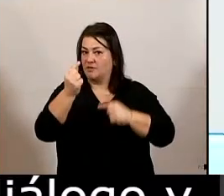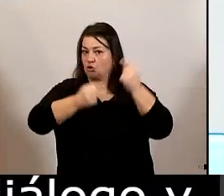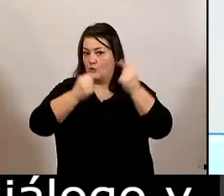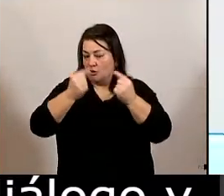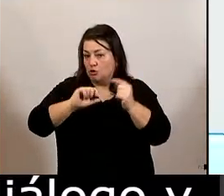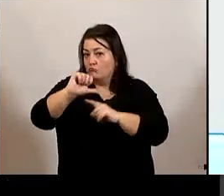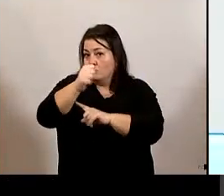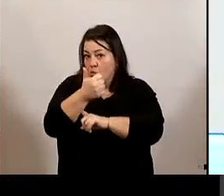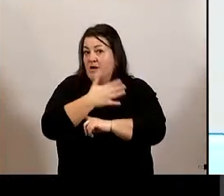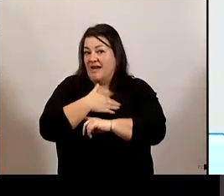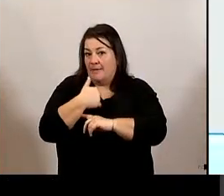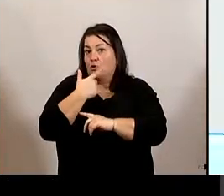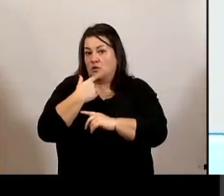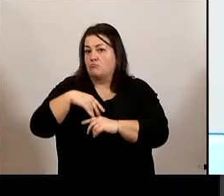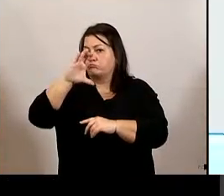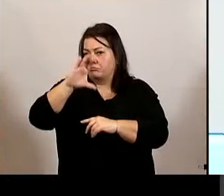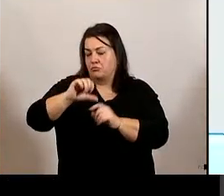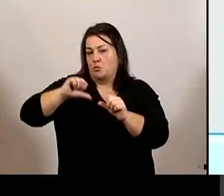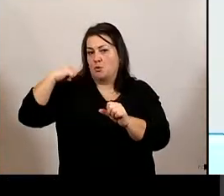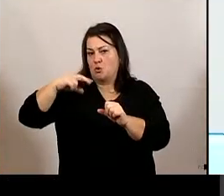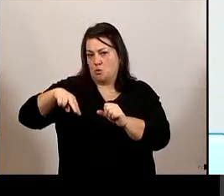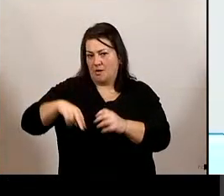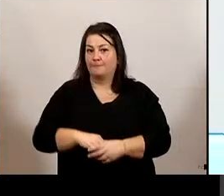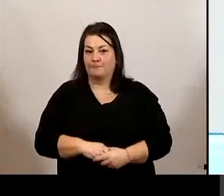presupuestos, que además son los más altos de ahora.